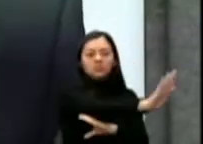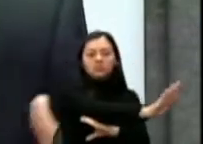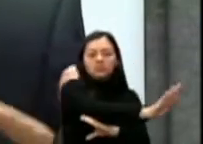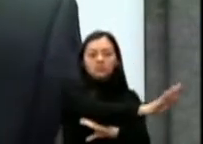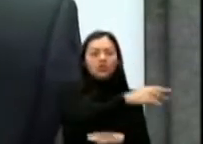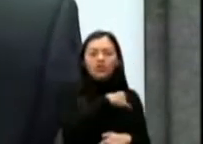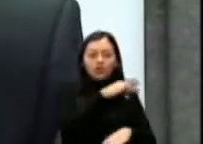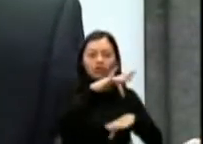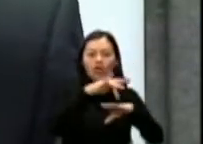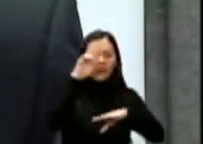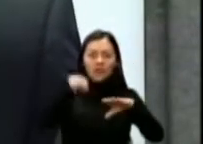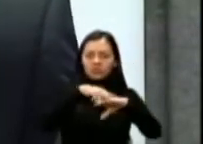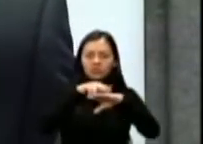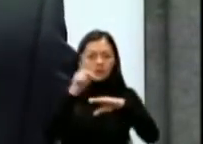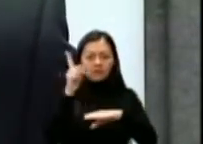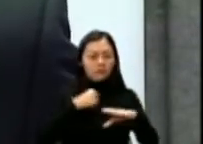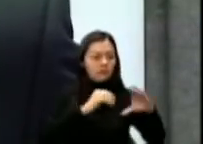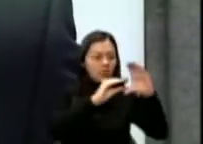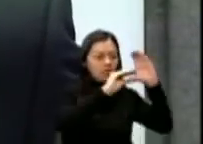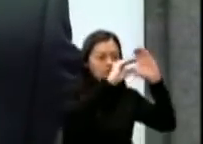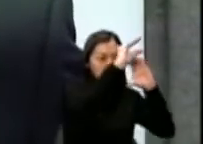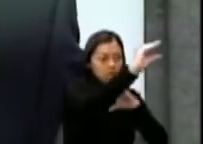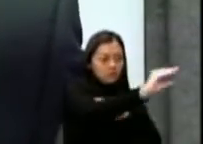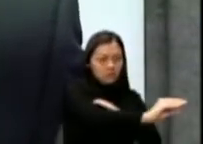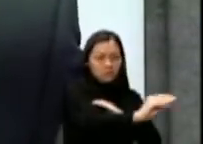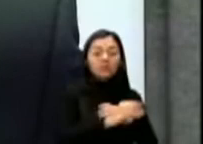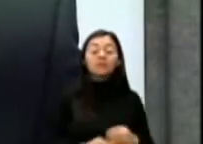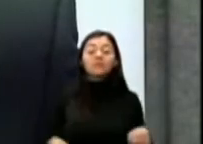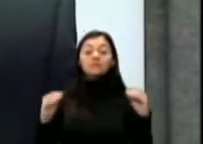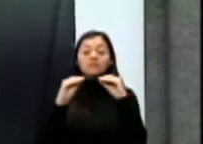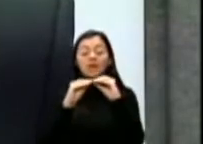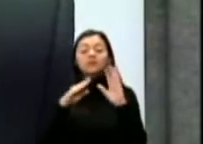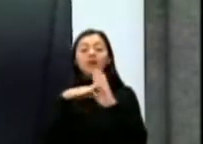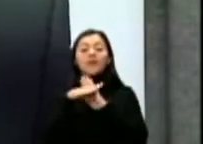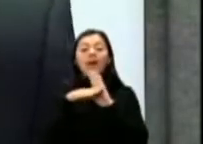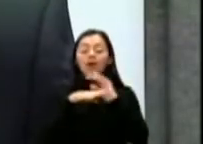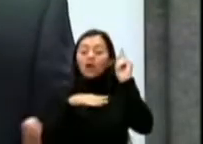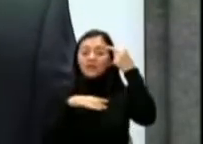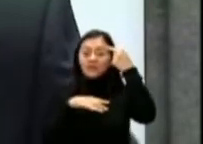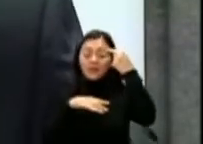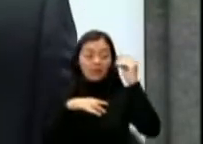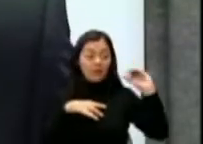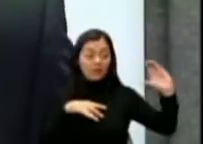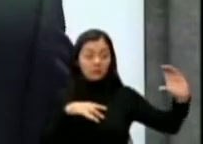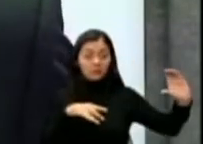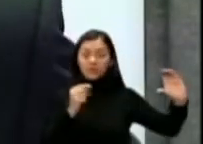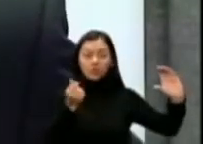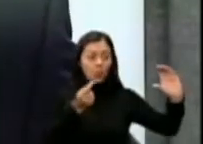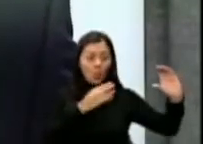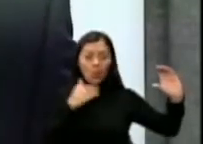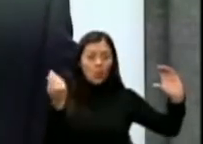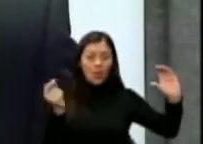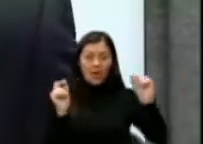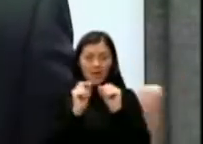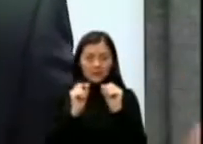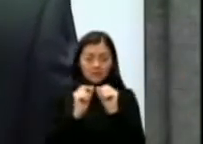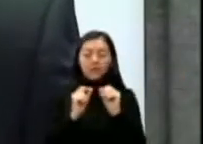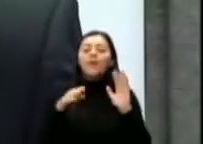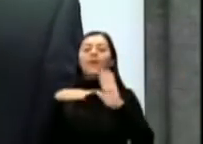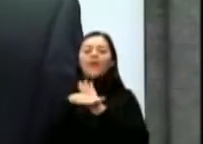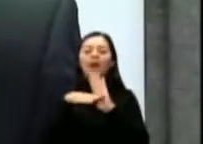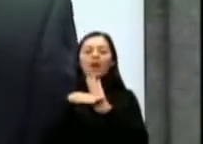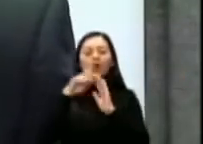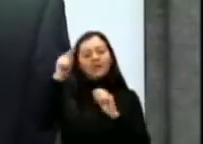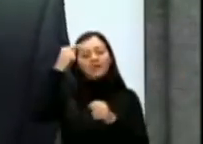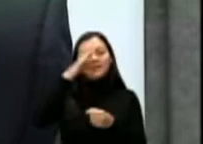algunas se realizan a través de cofinanciamiento con el banco del estado totalmente financiada sociedad por el banco del estado y algunas